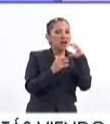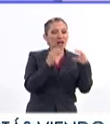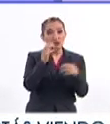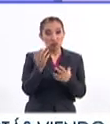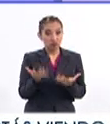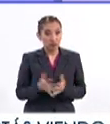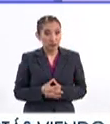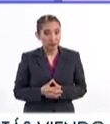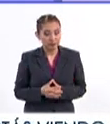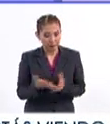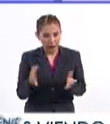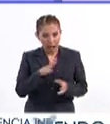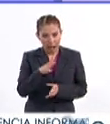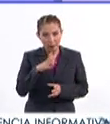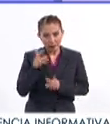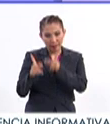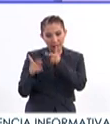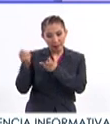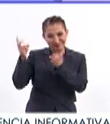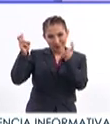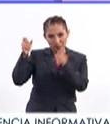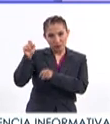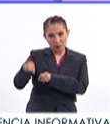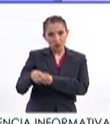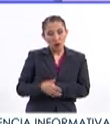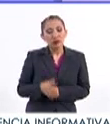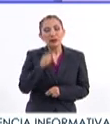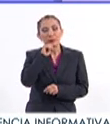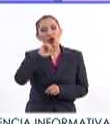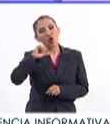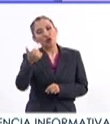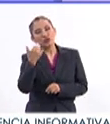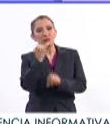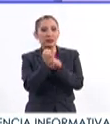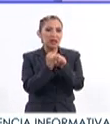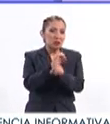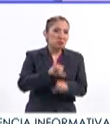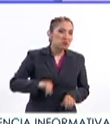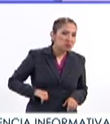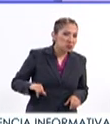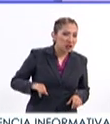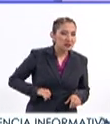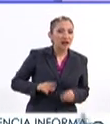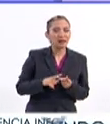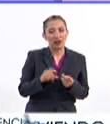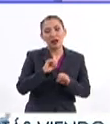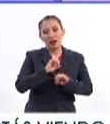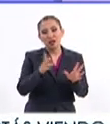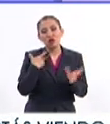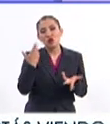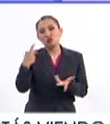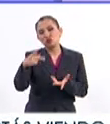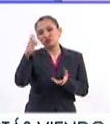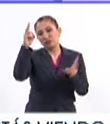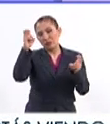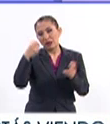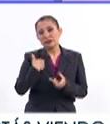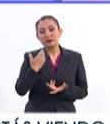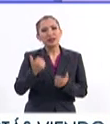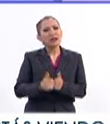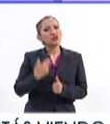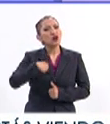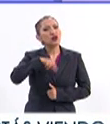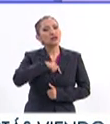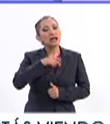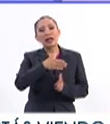contaminan? ¿No? Bueno, pues vamos a platicar sobre ese. Le vamos a tener algunos reportajes interesantes. Por supuesto, las notas que usted ya conoce. Quédese